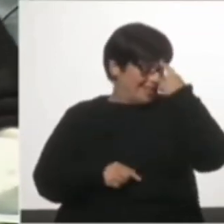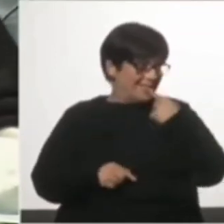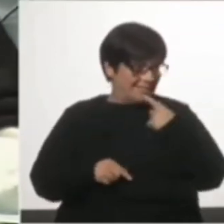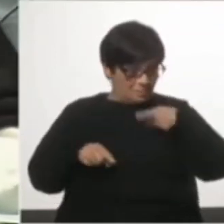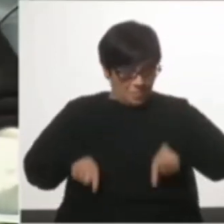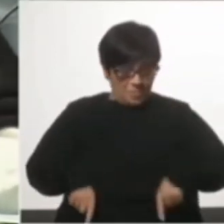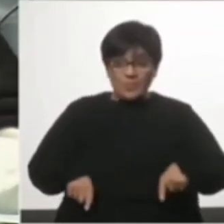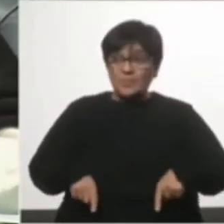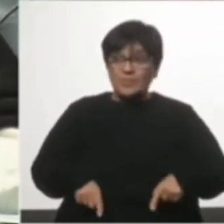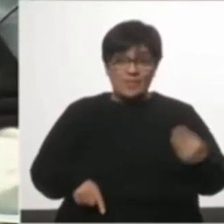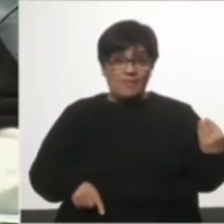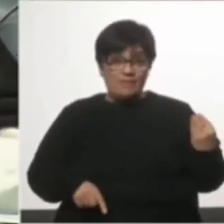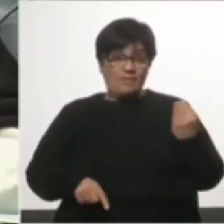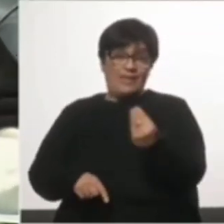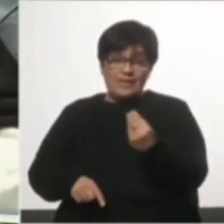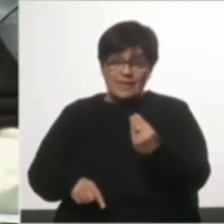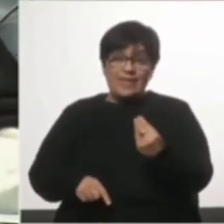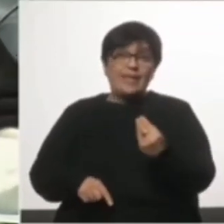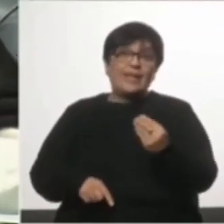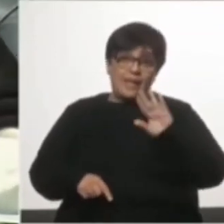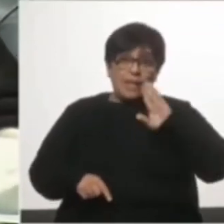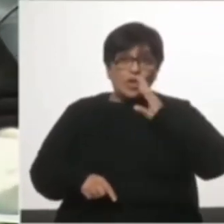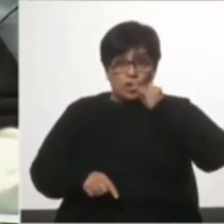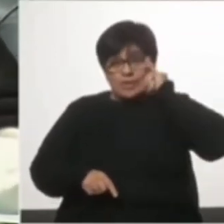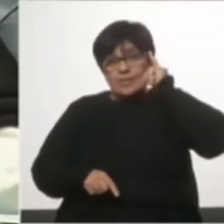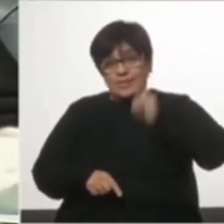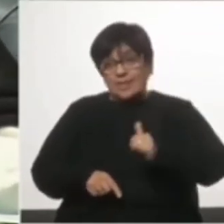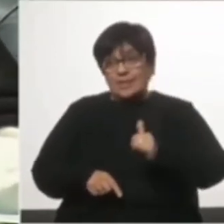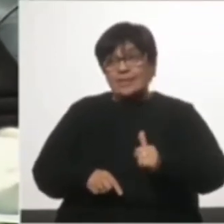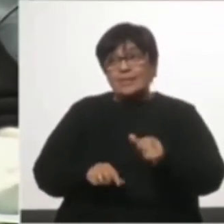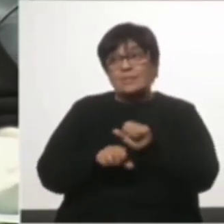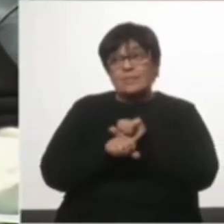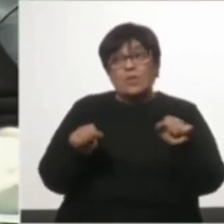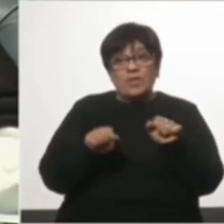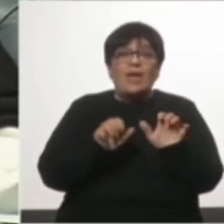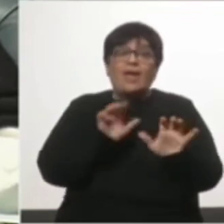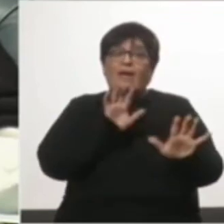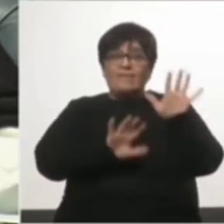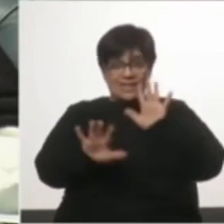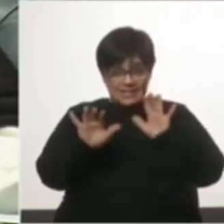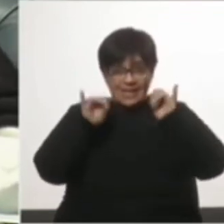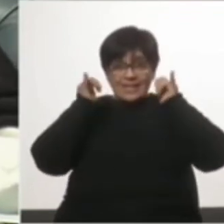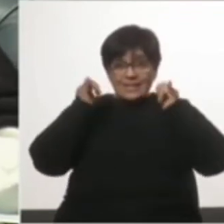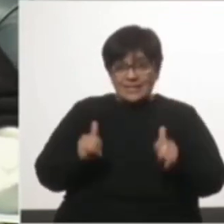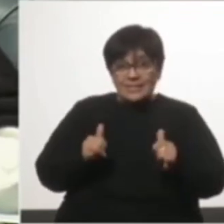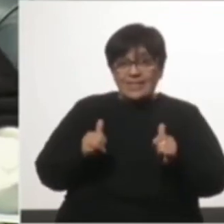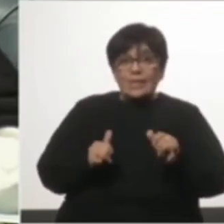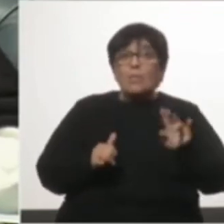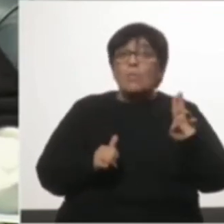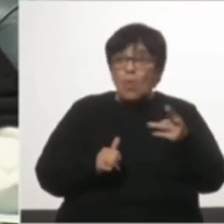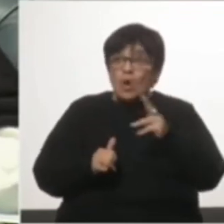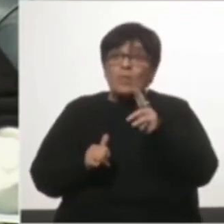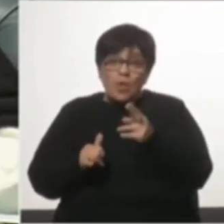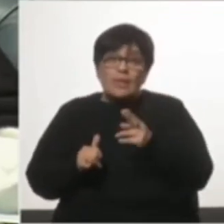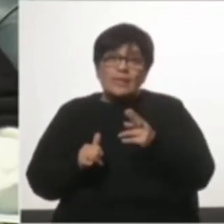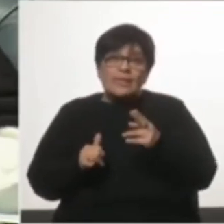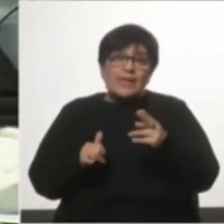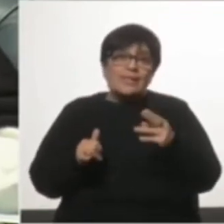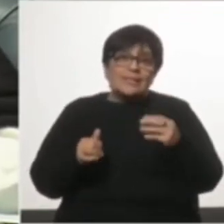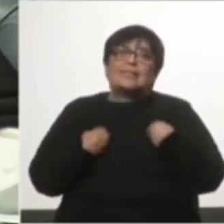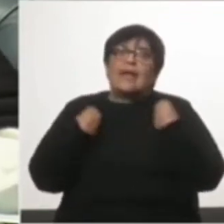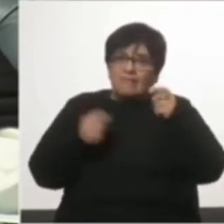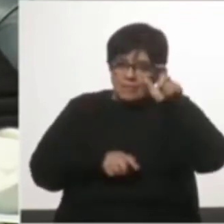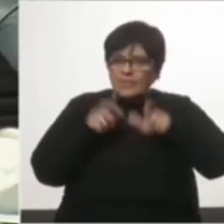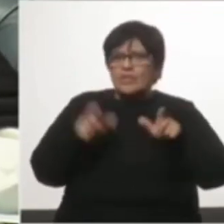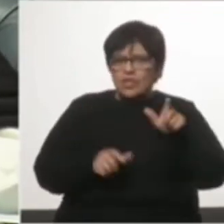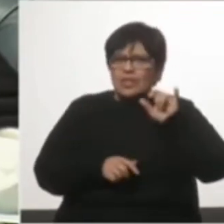acaba aquí en sala de reconocer que sí, que se podía haber evitado, que había muertes evitables, que había